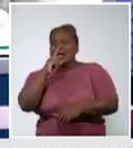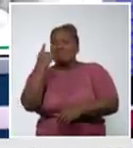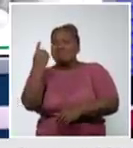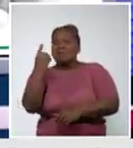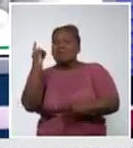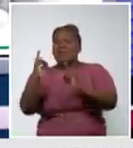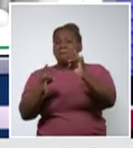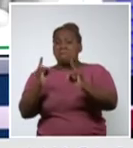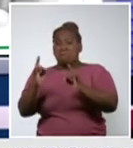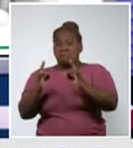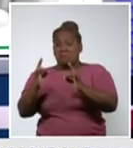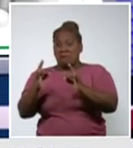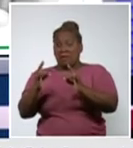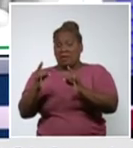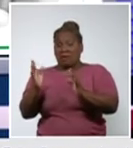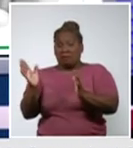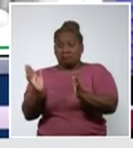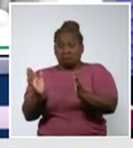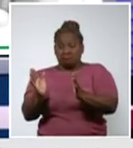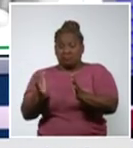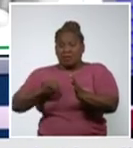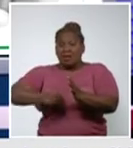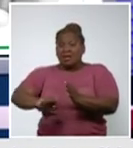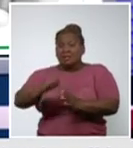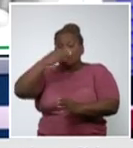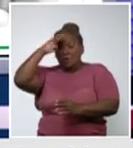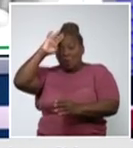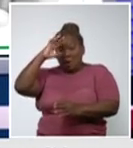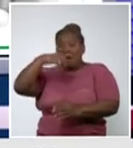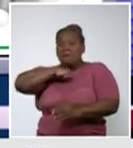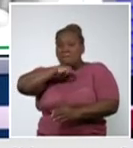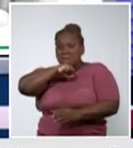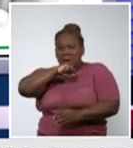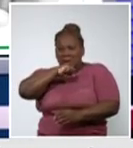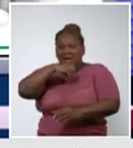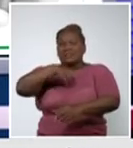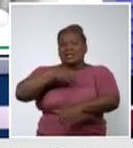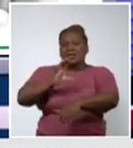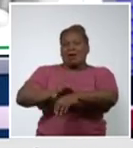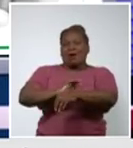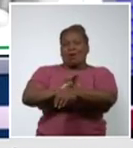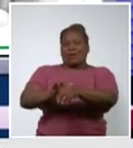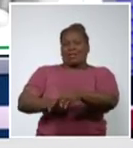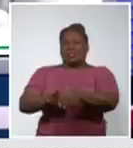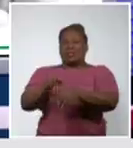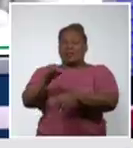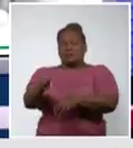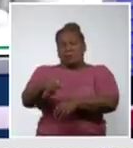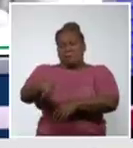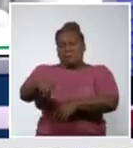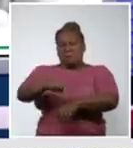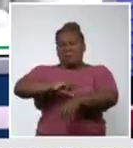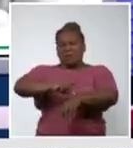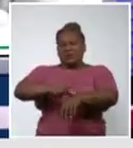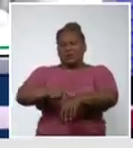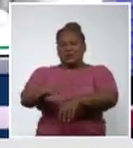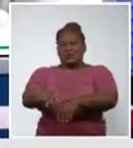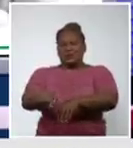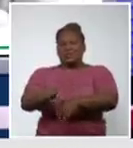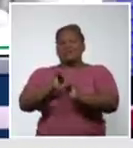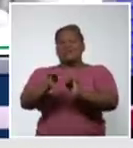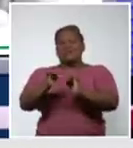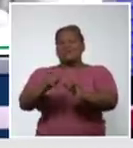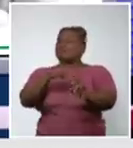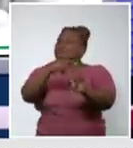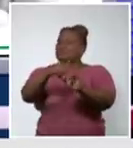cesárea a una persona que padecía la COVID-19, pero eso será dentro de algunos instantes. Una noticia muy